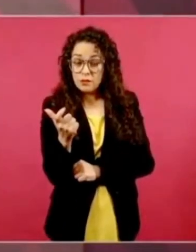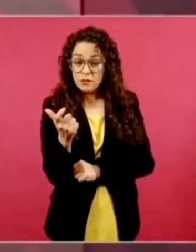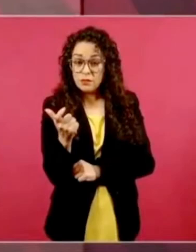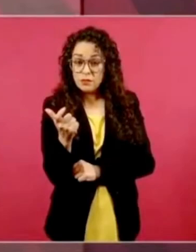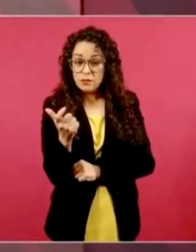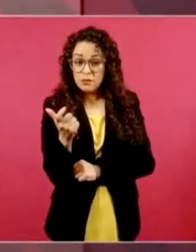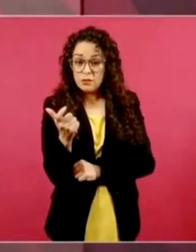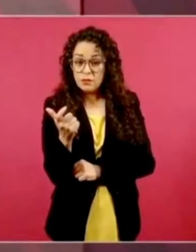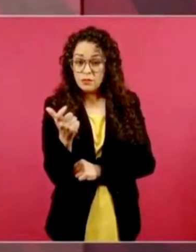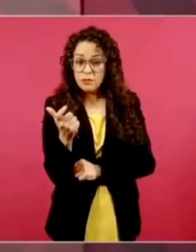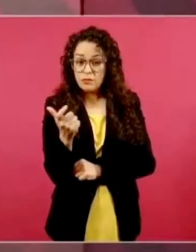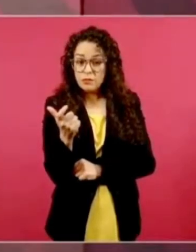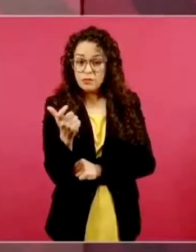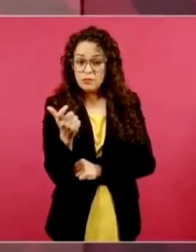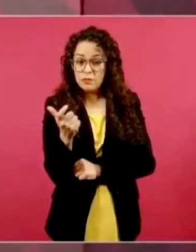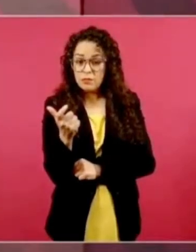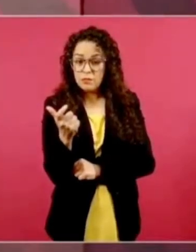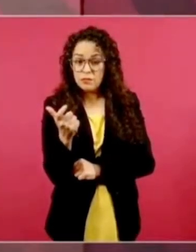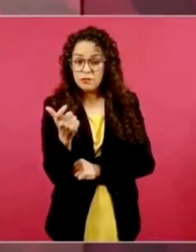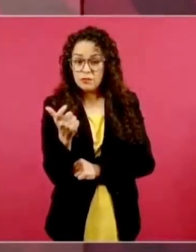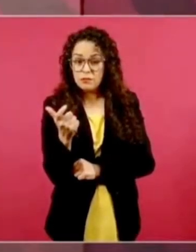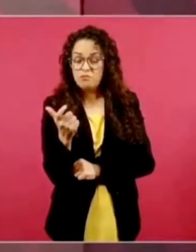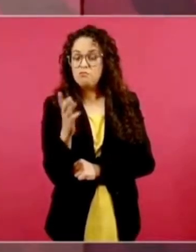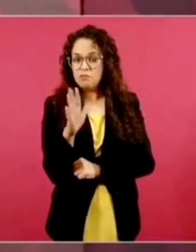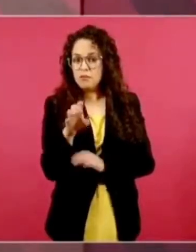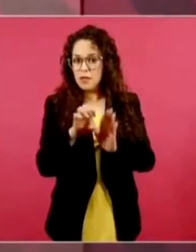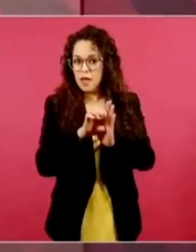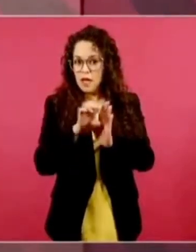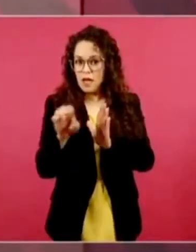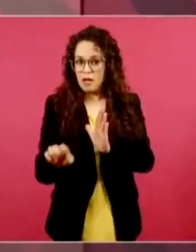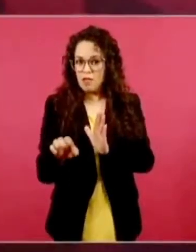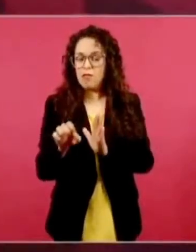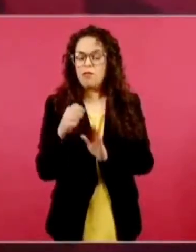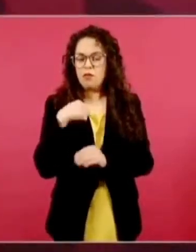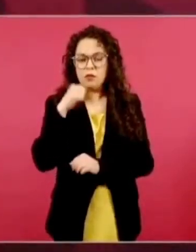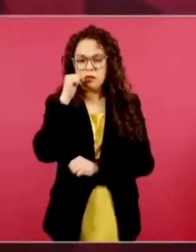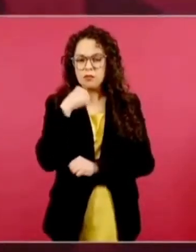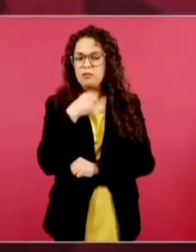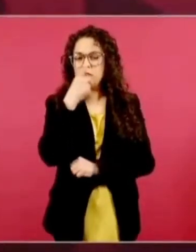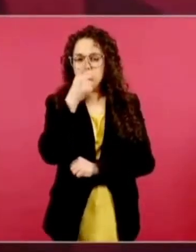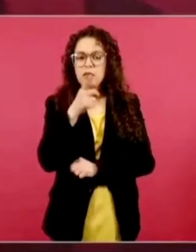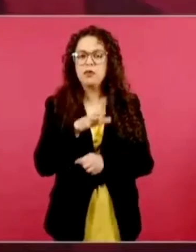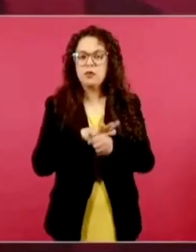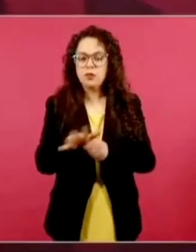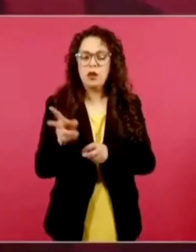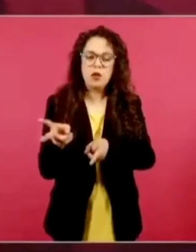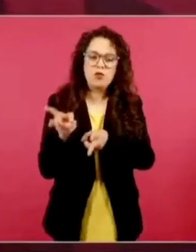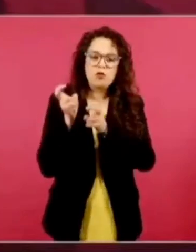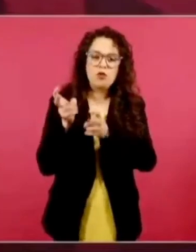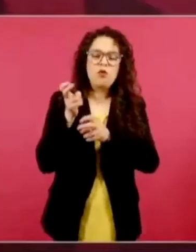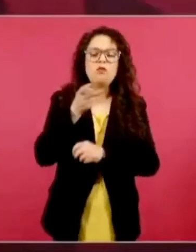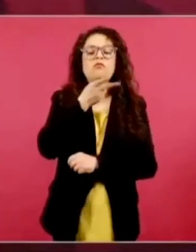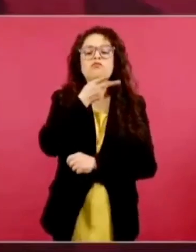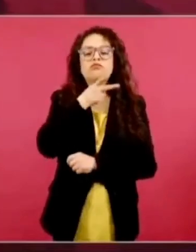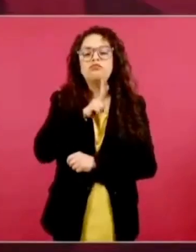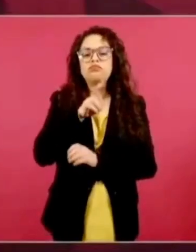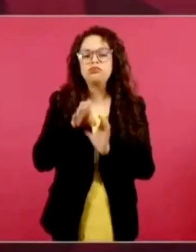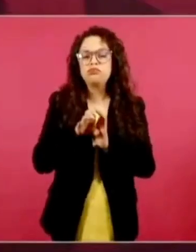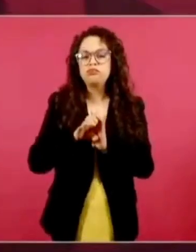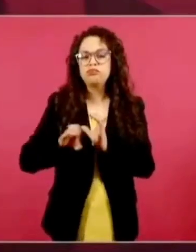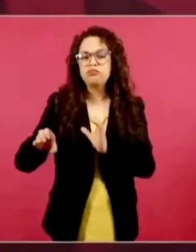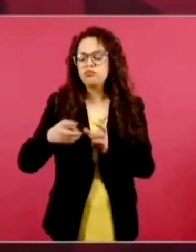Les pongo pues el ejemplo del huachicol. Se robaban con la complicidad